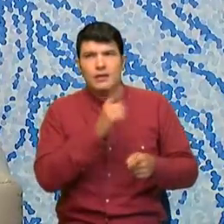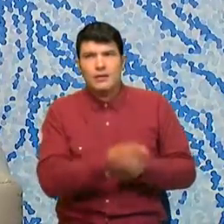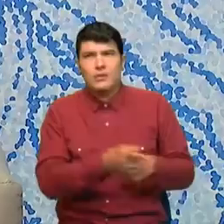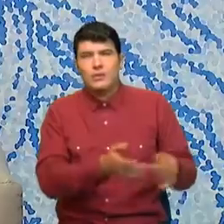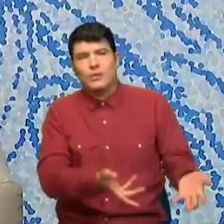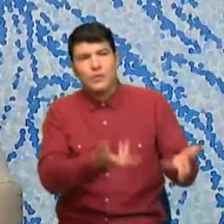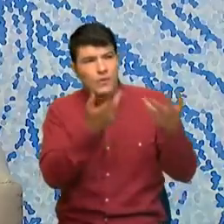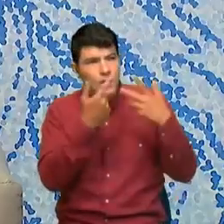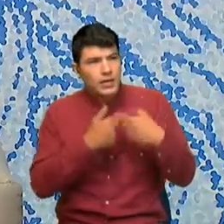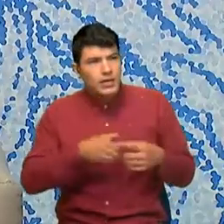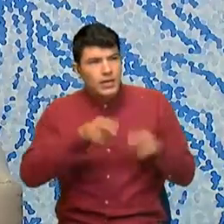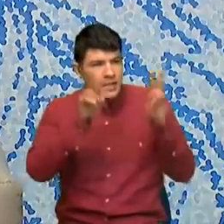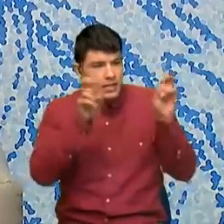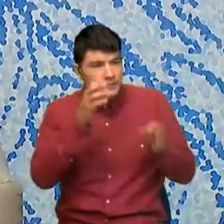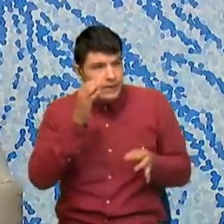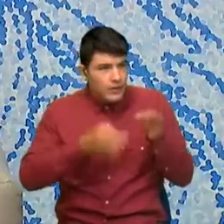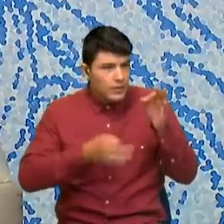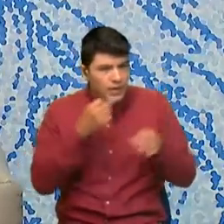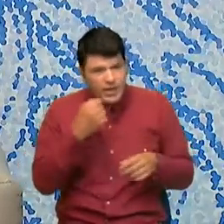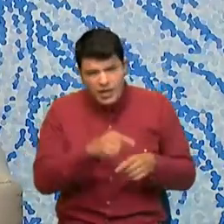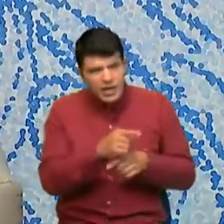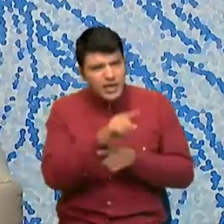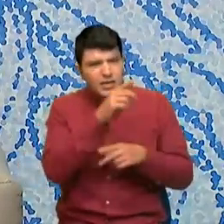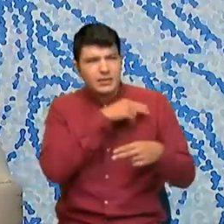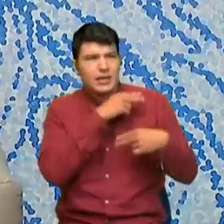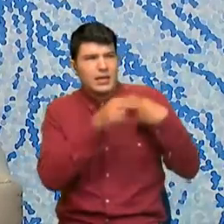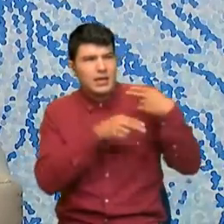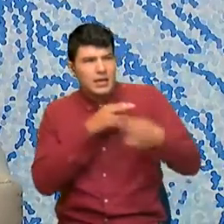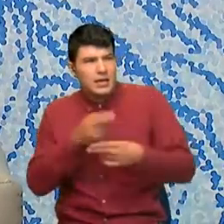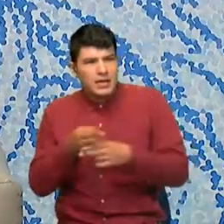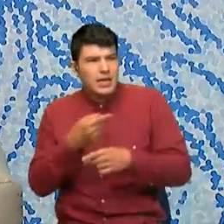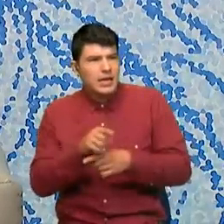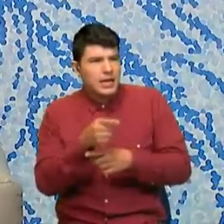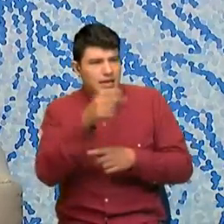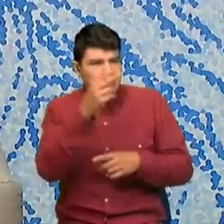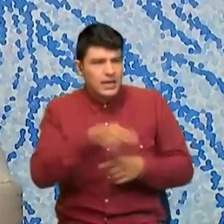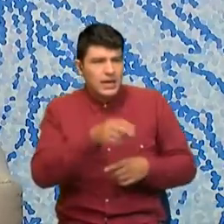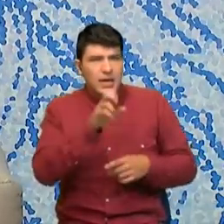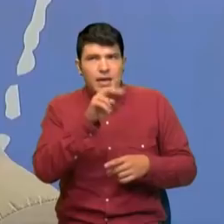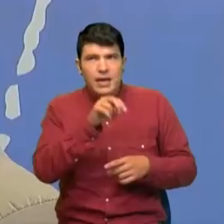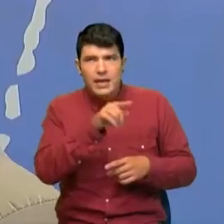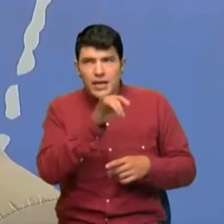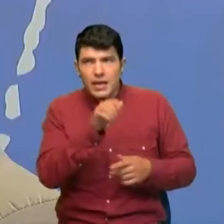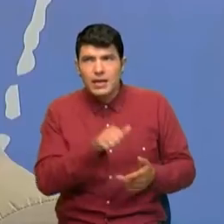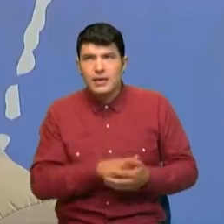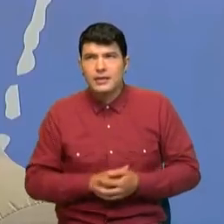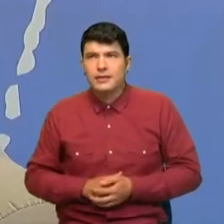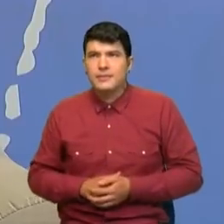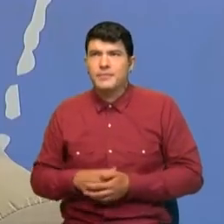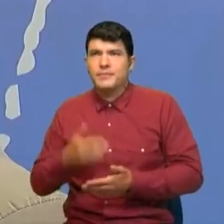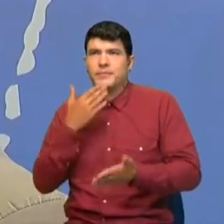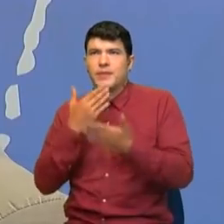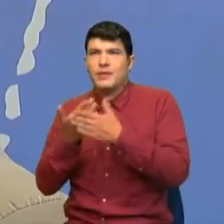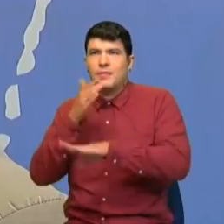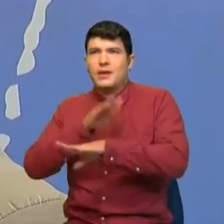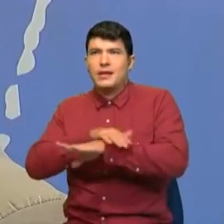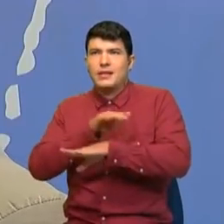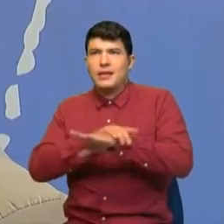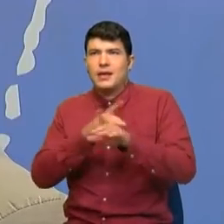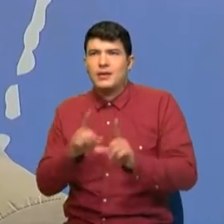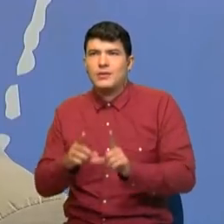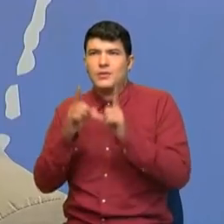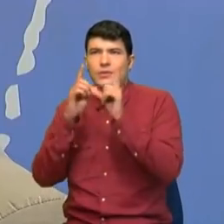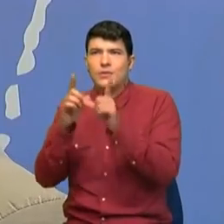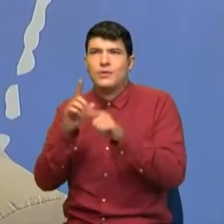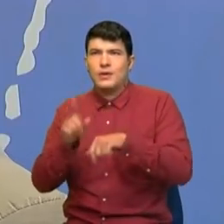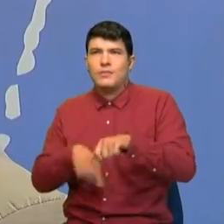el punto de vista jurídico, ¿qué es una sucesión? ¿Qué es una herencia? Buenas tardes, doctora Marlene. En un primer